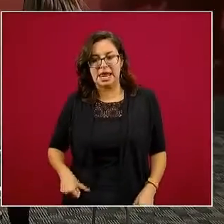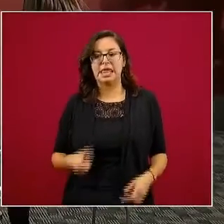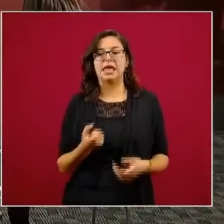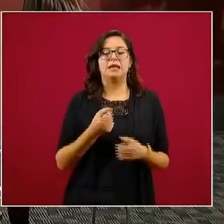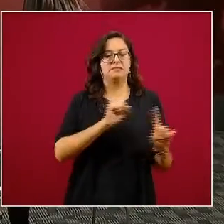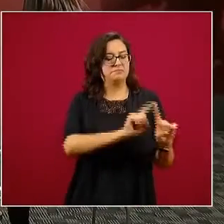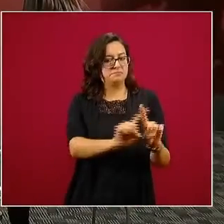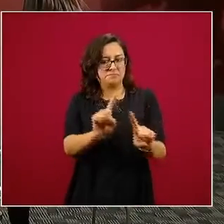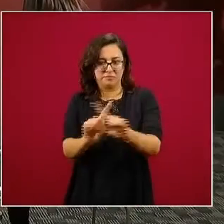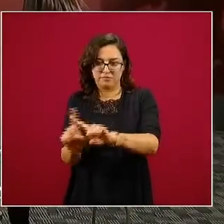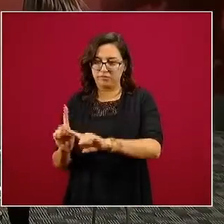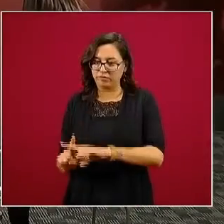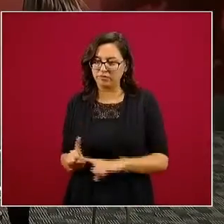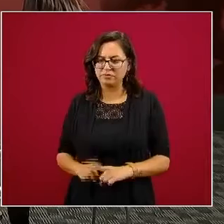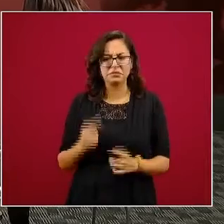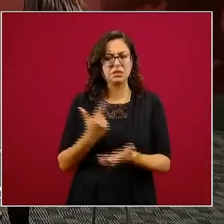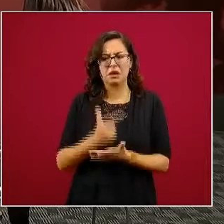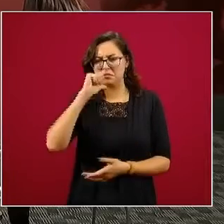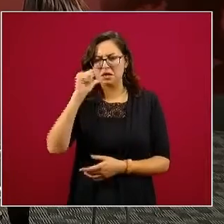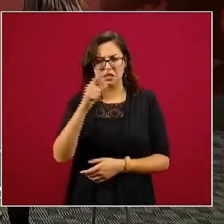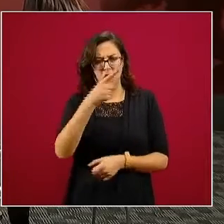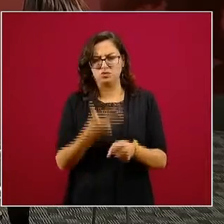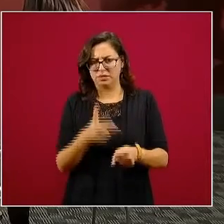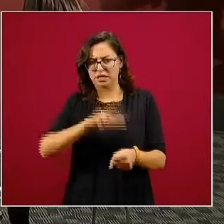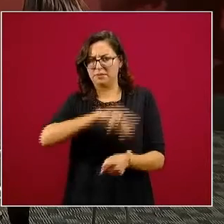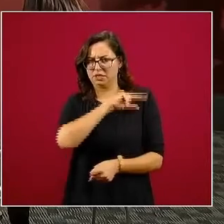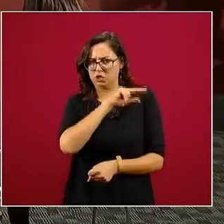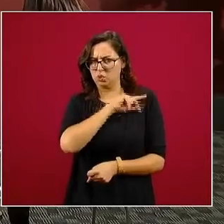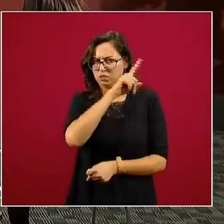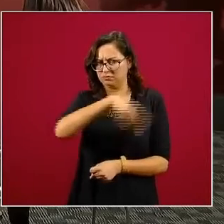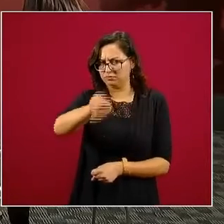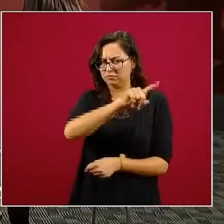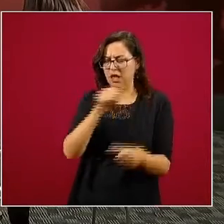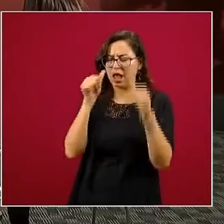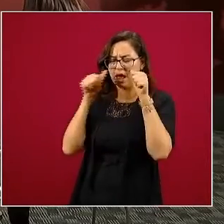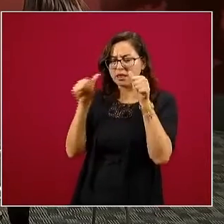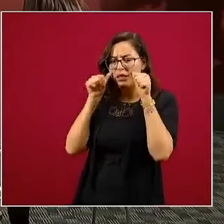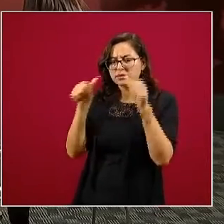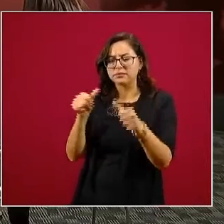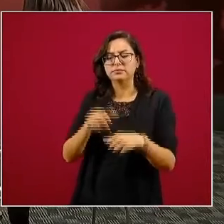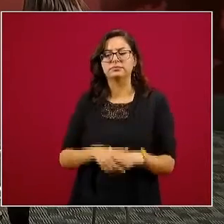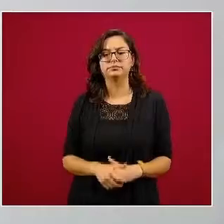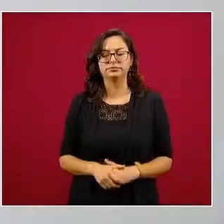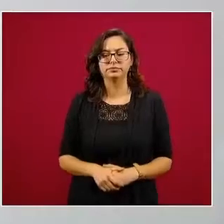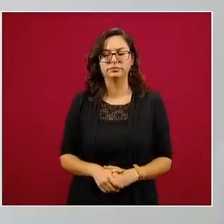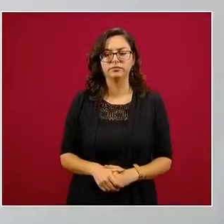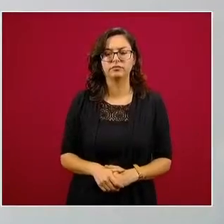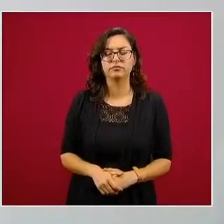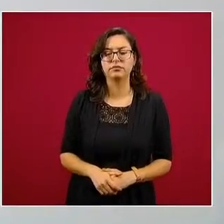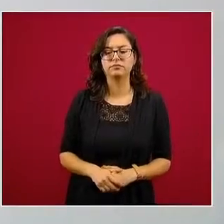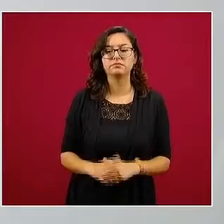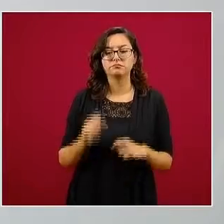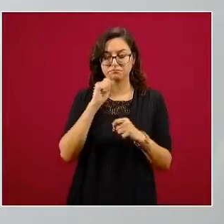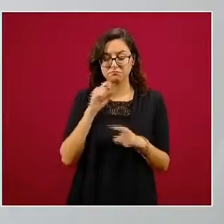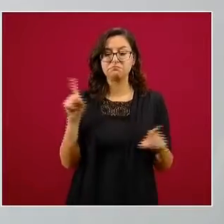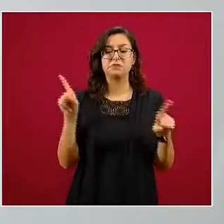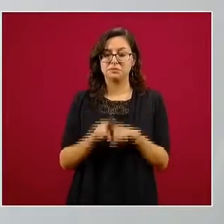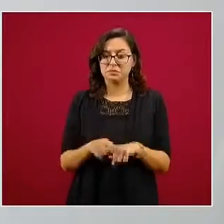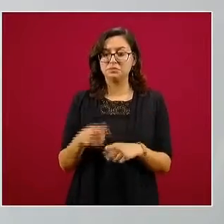y los demás apoyos que se han necesitado. Personal, Puebla ha tenido también, como los 32